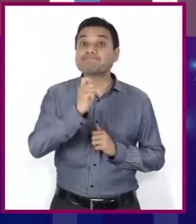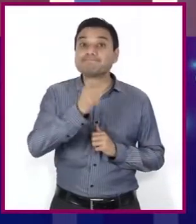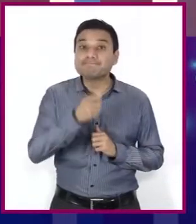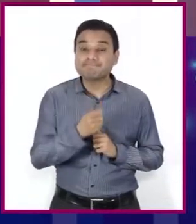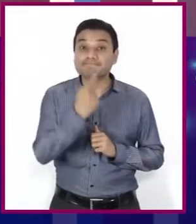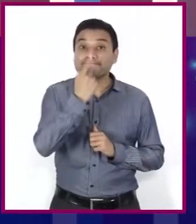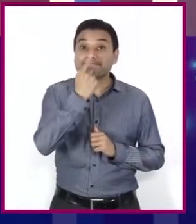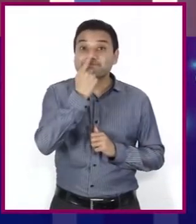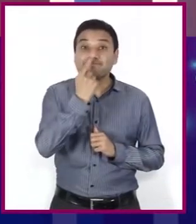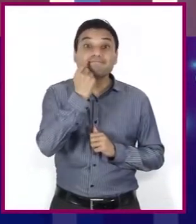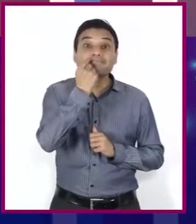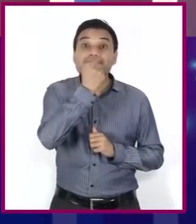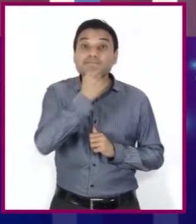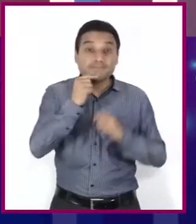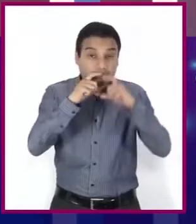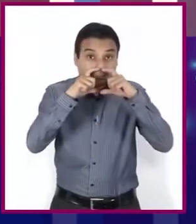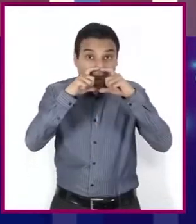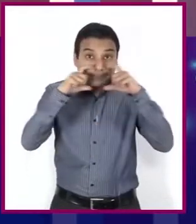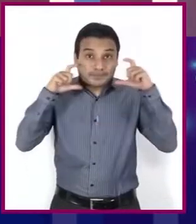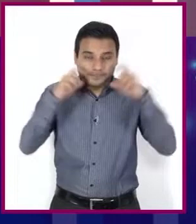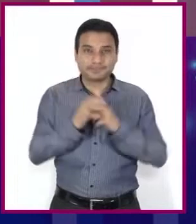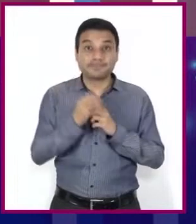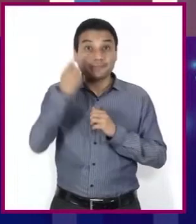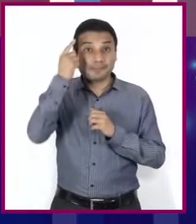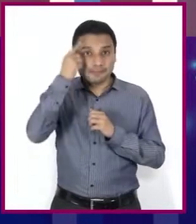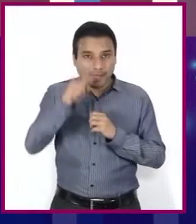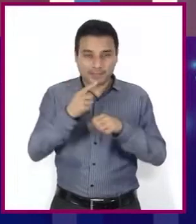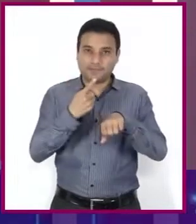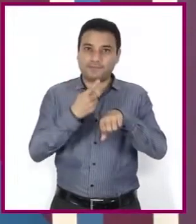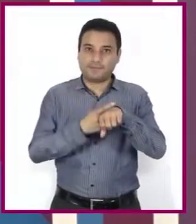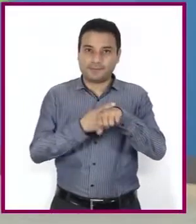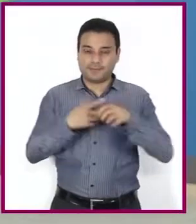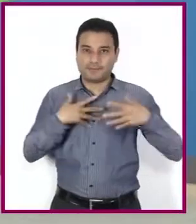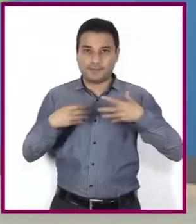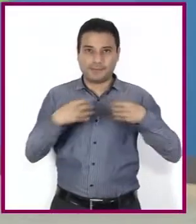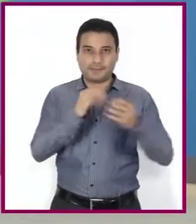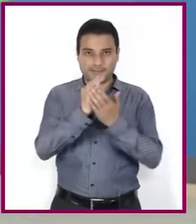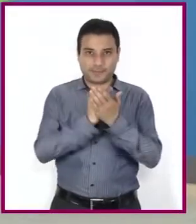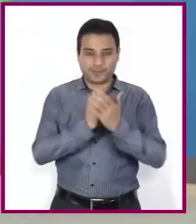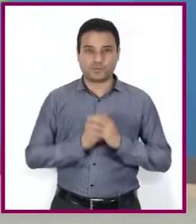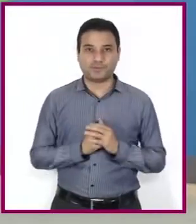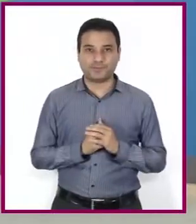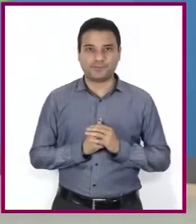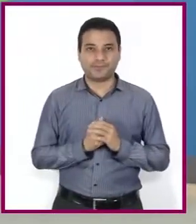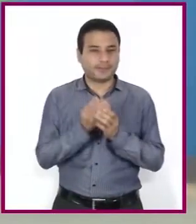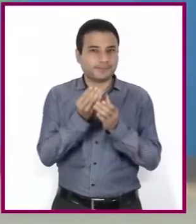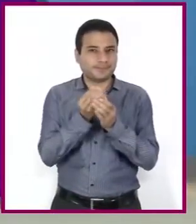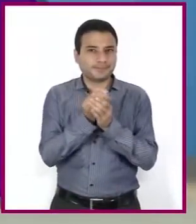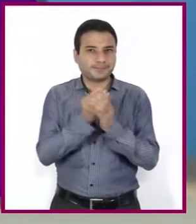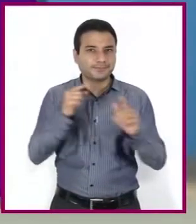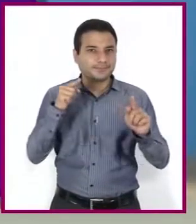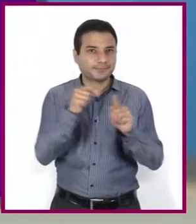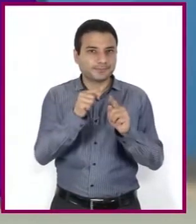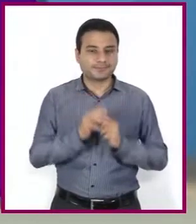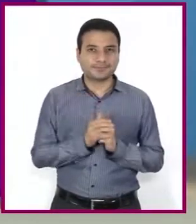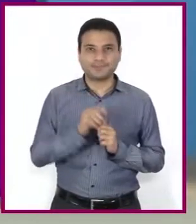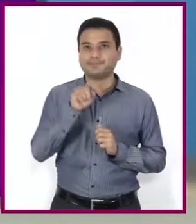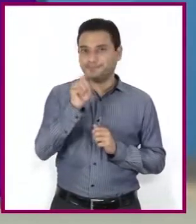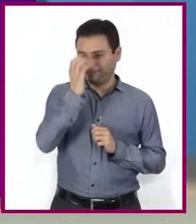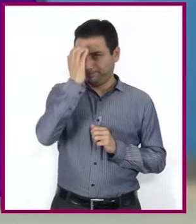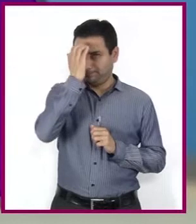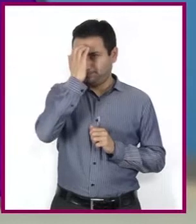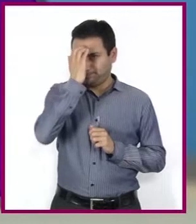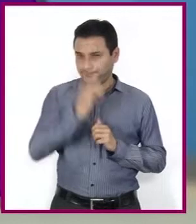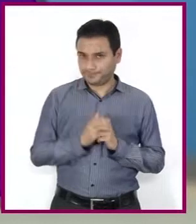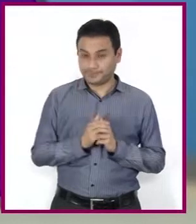y boca. De esta forma contribuimos a prevenir el contagio. El propósito de la sesión de hoy es reconocer el papel